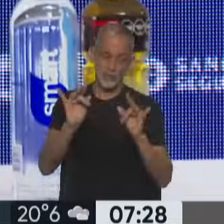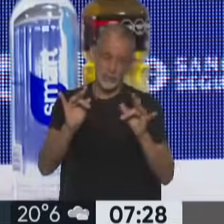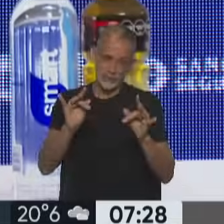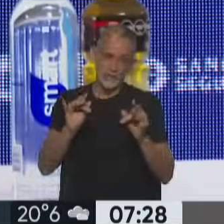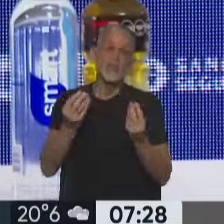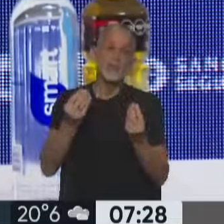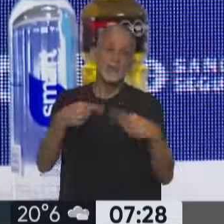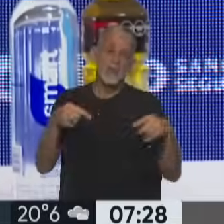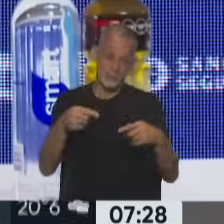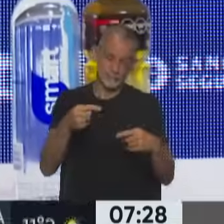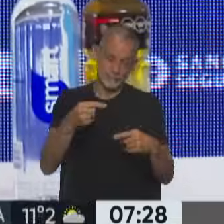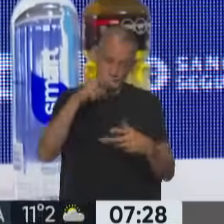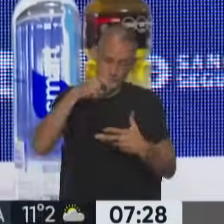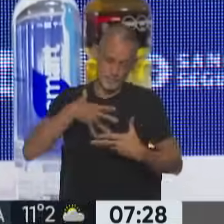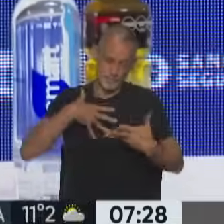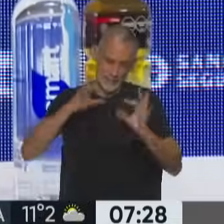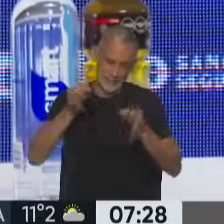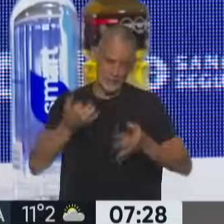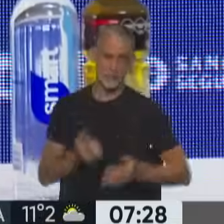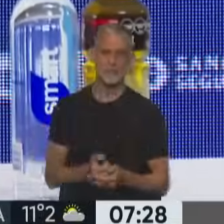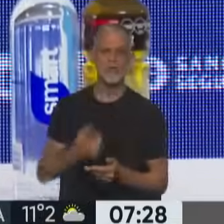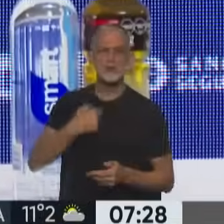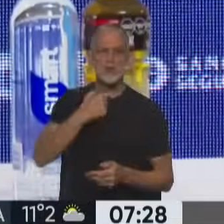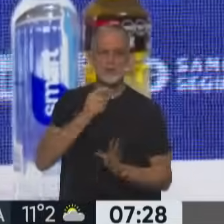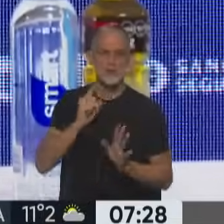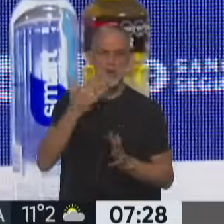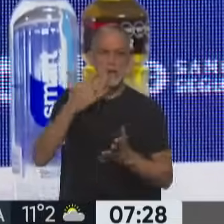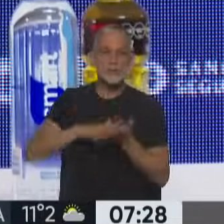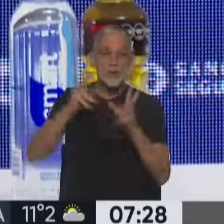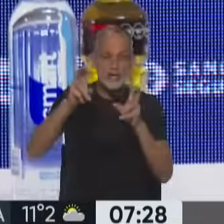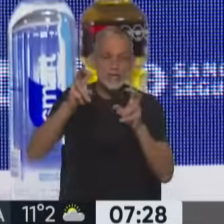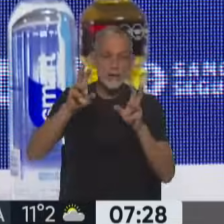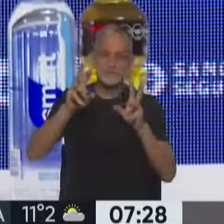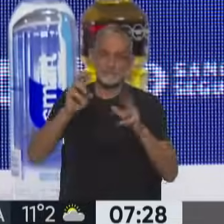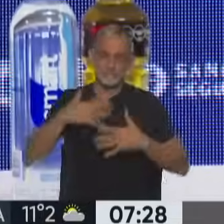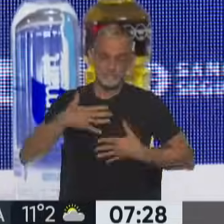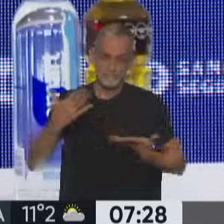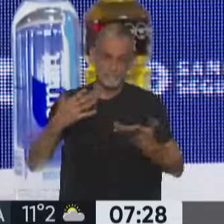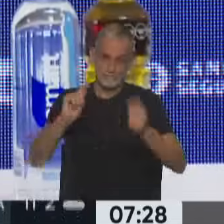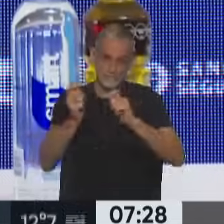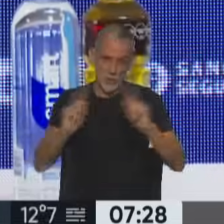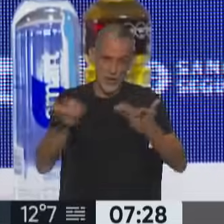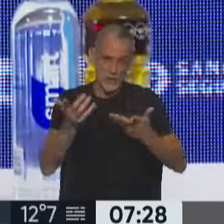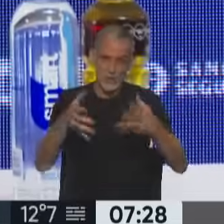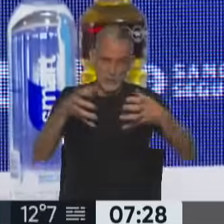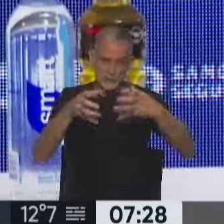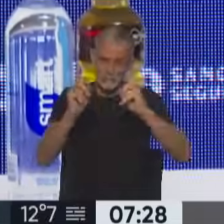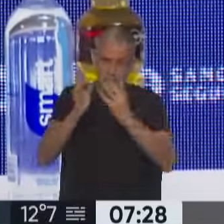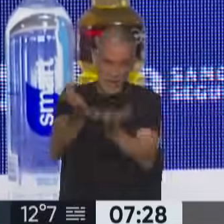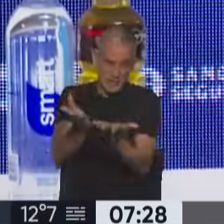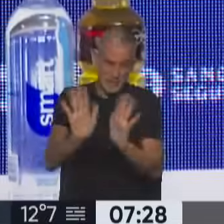encuentran. Yo no quiero hablar mucho de este tema porque es un tema que no va a cambiar y se va a jugar siempre ahí, así